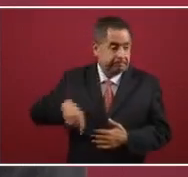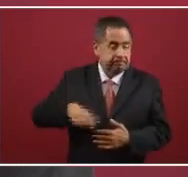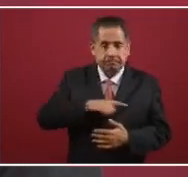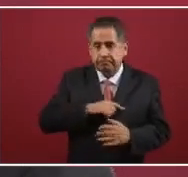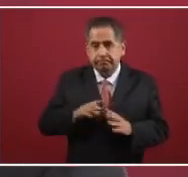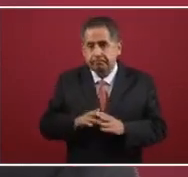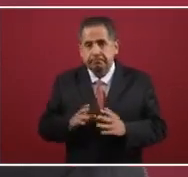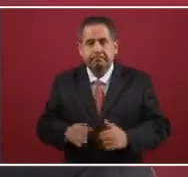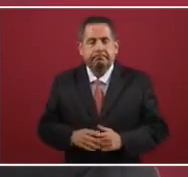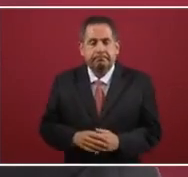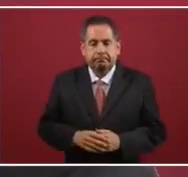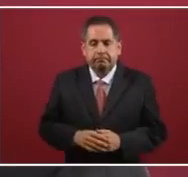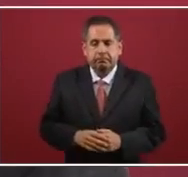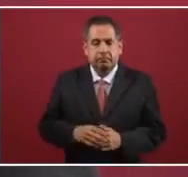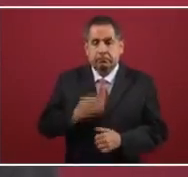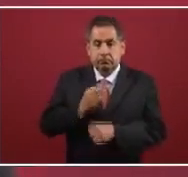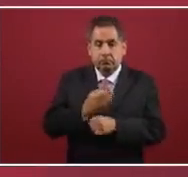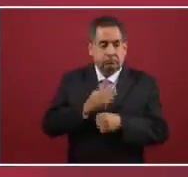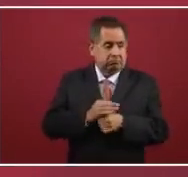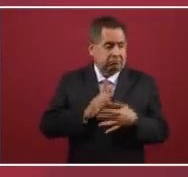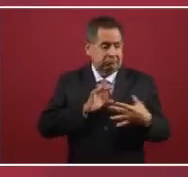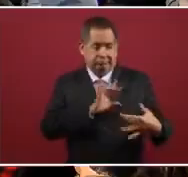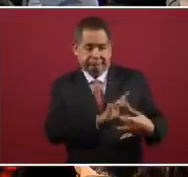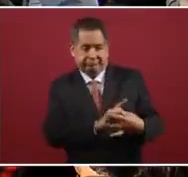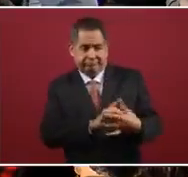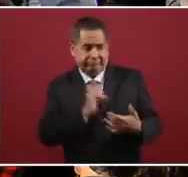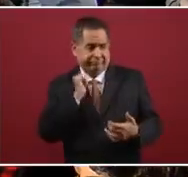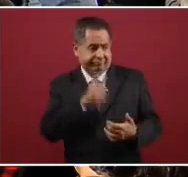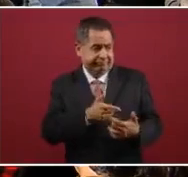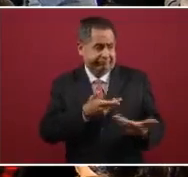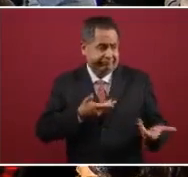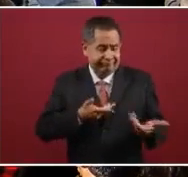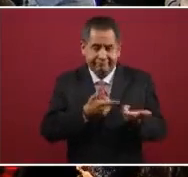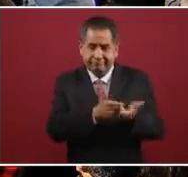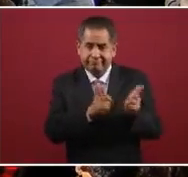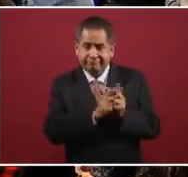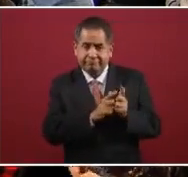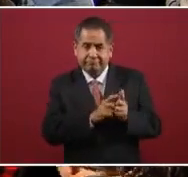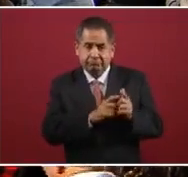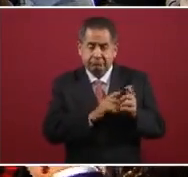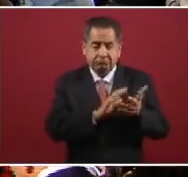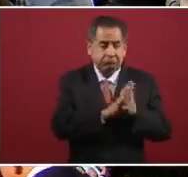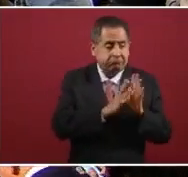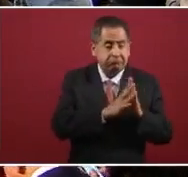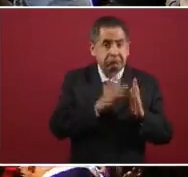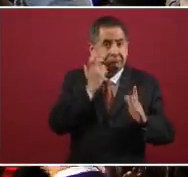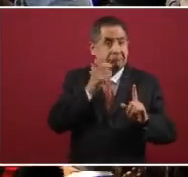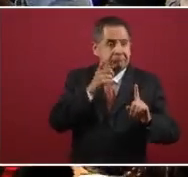nosotros relación ni compromisos con grupos de intereses creados.